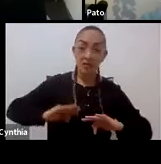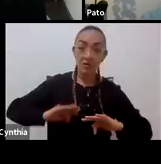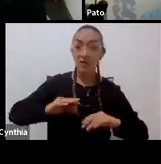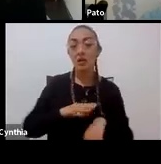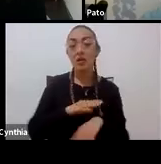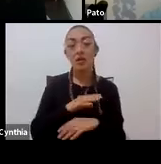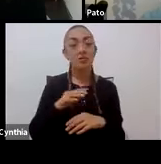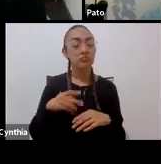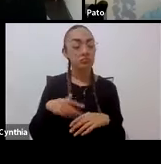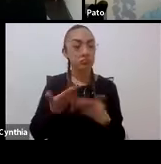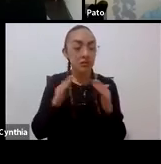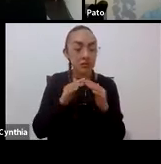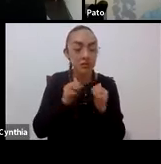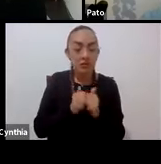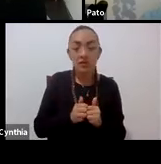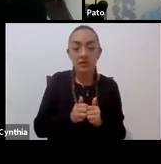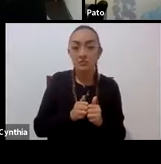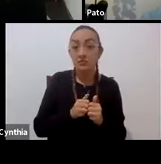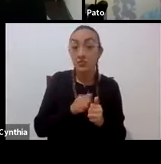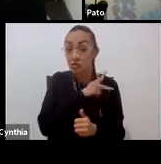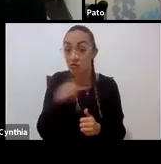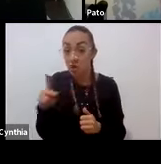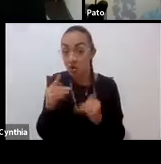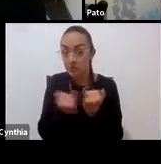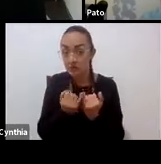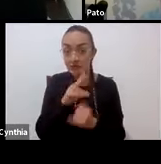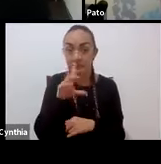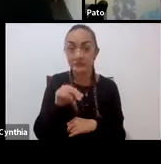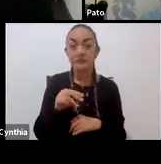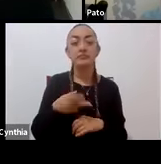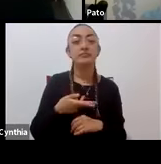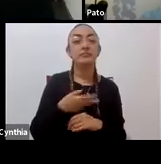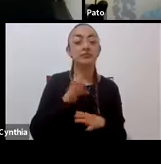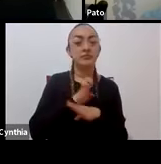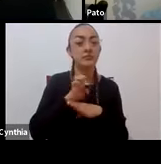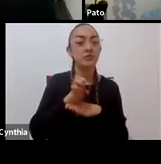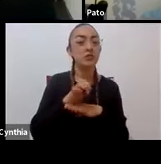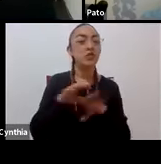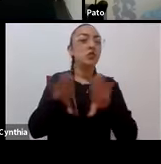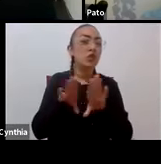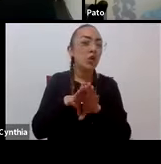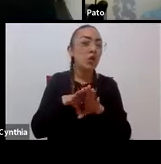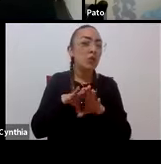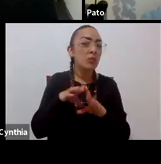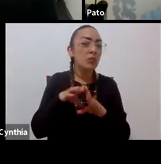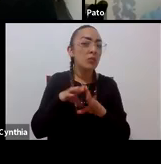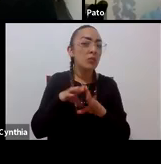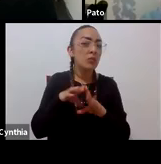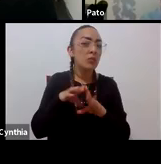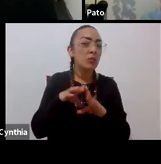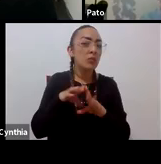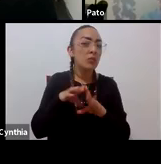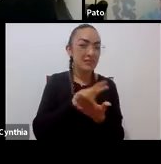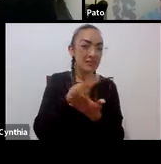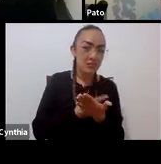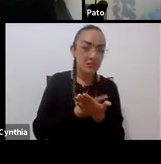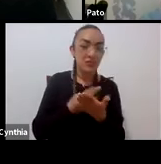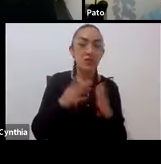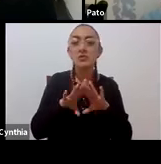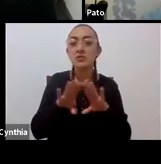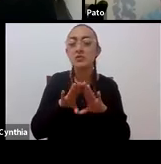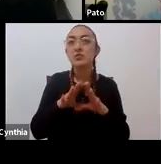las estrategias que se están promoviendo ahora con la pandemia de COVID? Entonces,